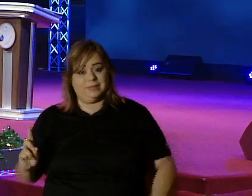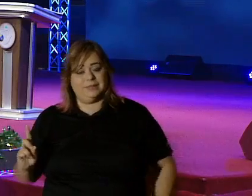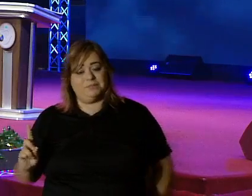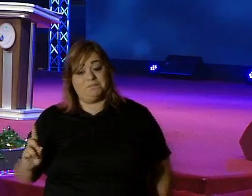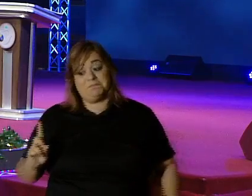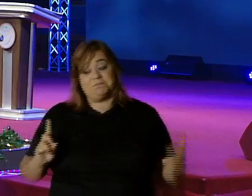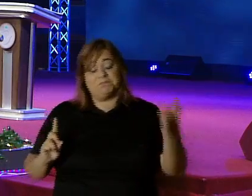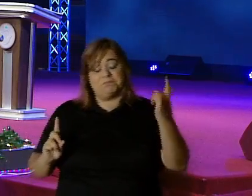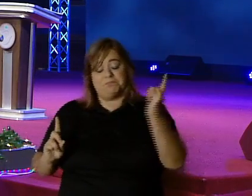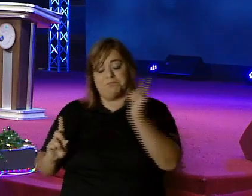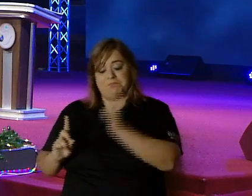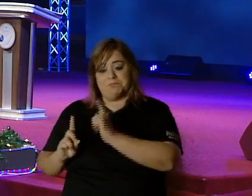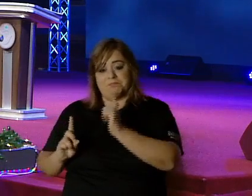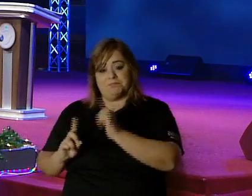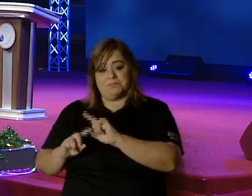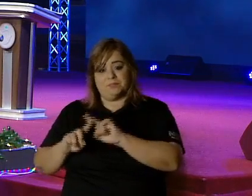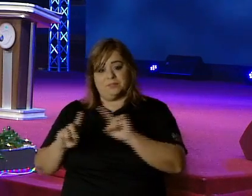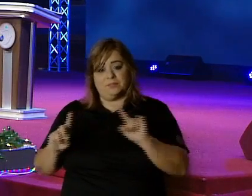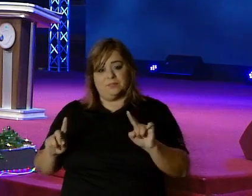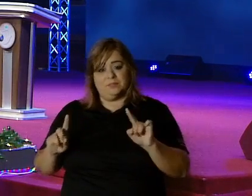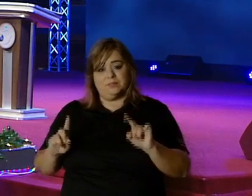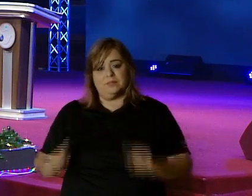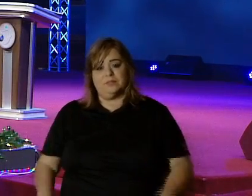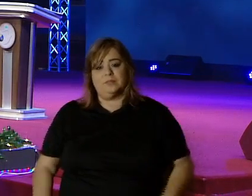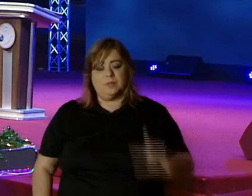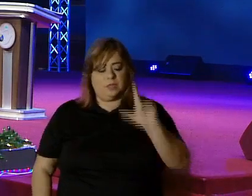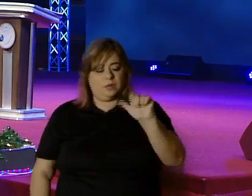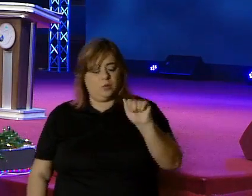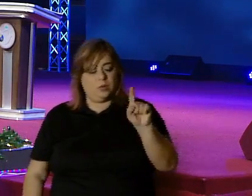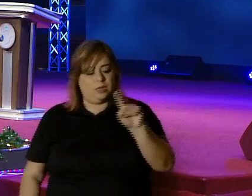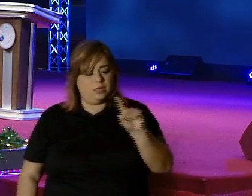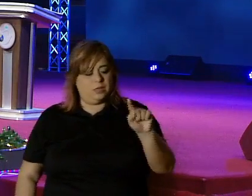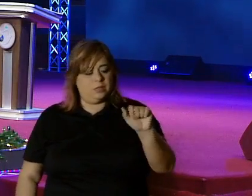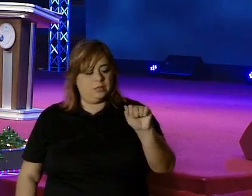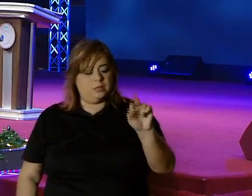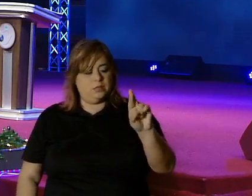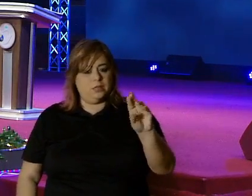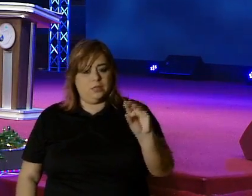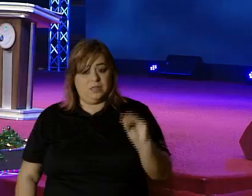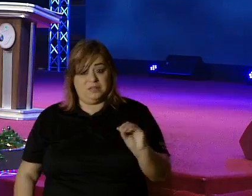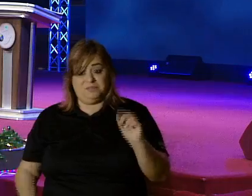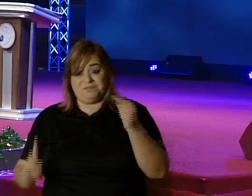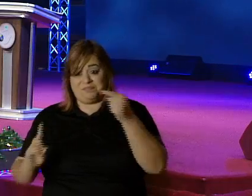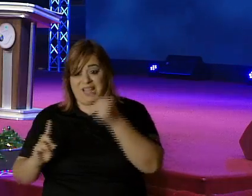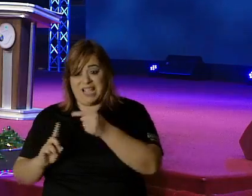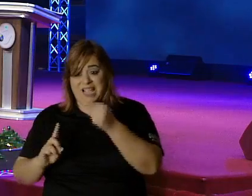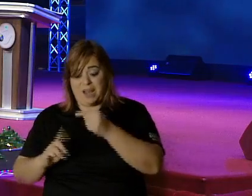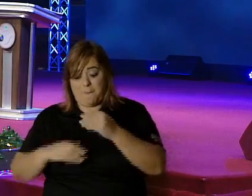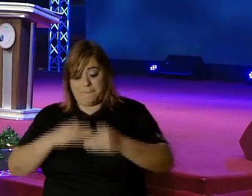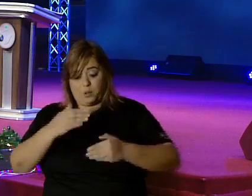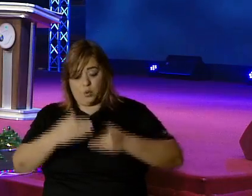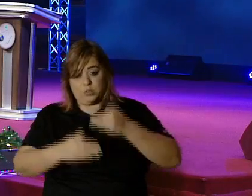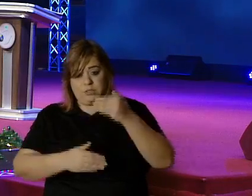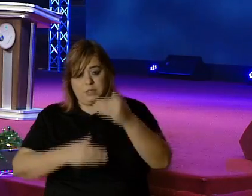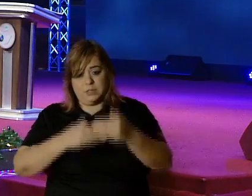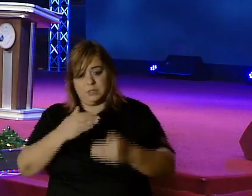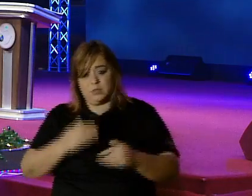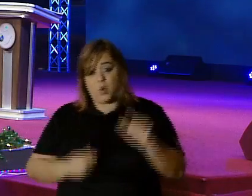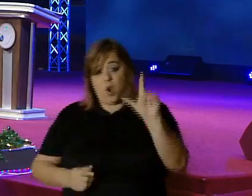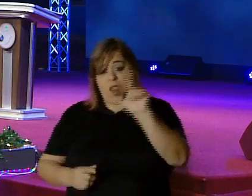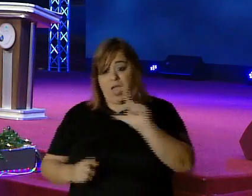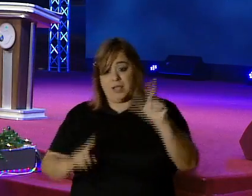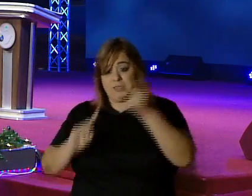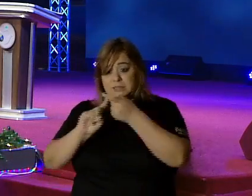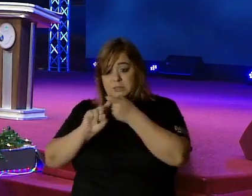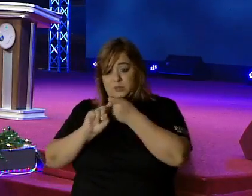ciertamente le amaba, pero el amor que le tenía a Lázaro no podía evitar que él pasara ese proceso, porque Lázaro todavía no